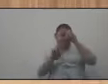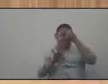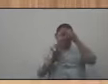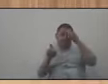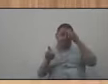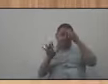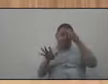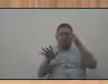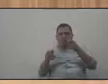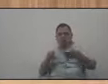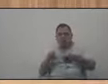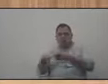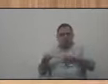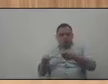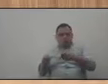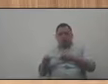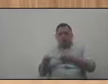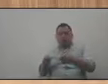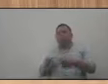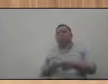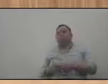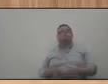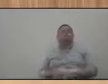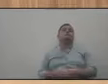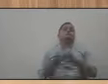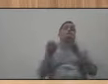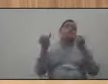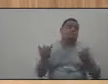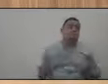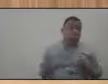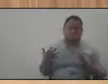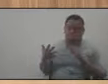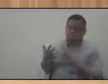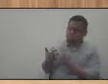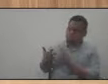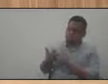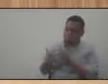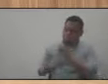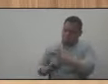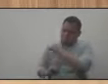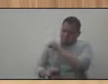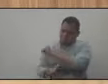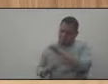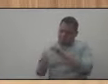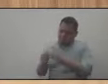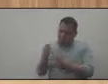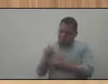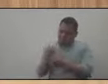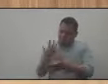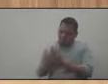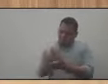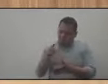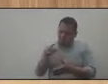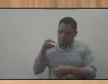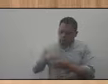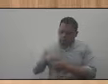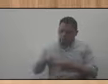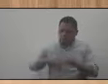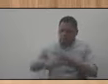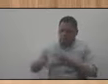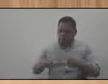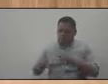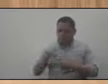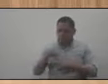los diabéticos controlados. Desde la parte administrativa seguimos en el fortalecimiento de nuestra estructura orgánica,